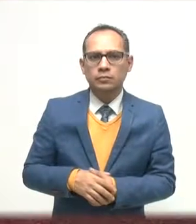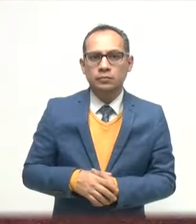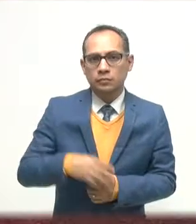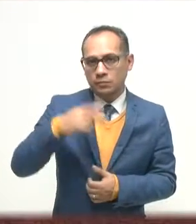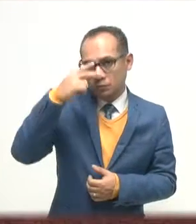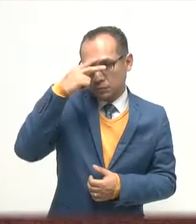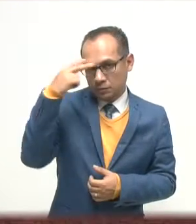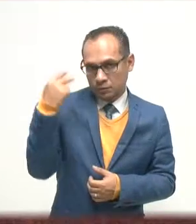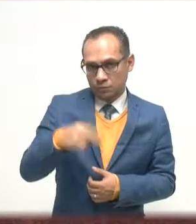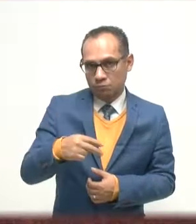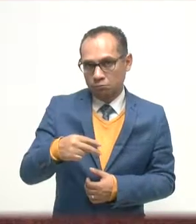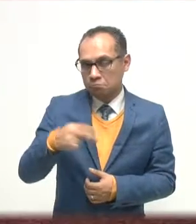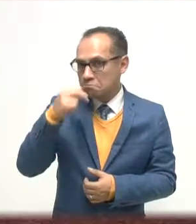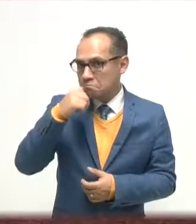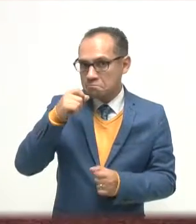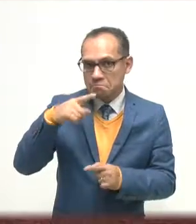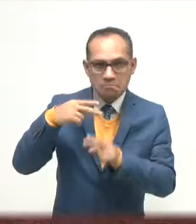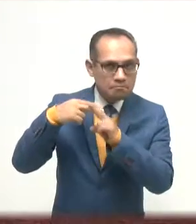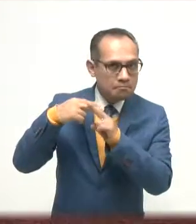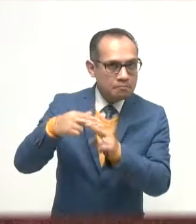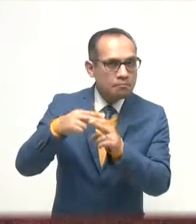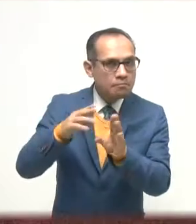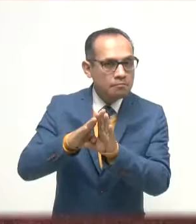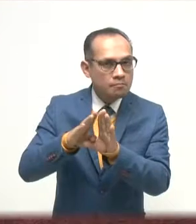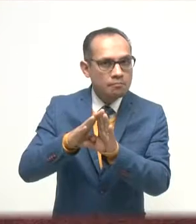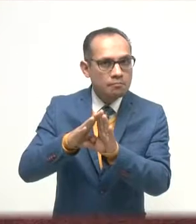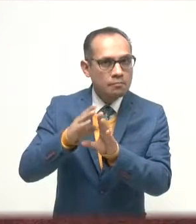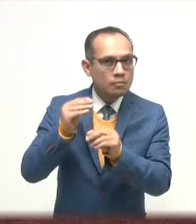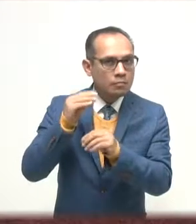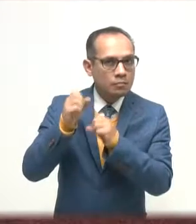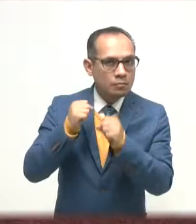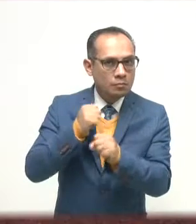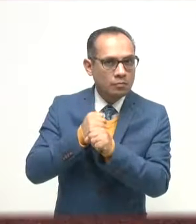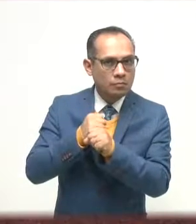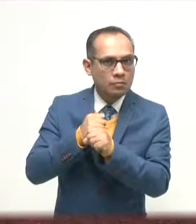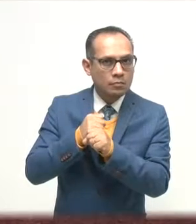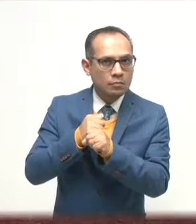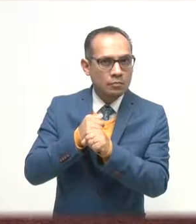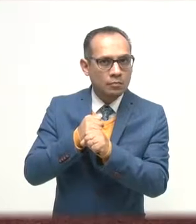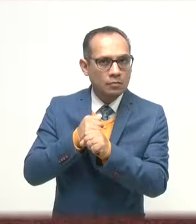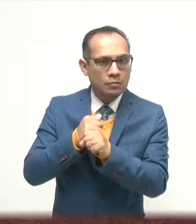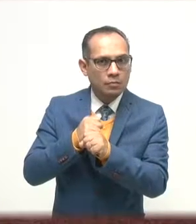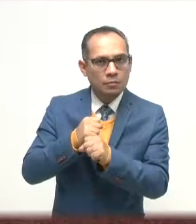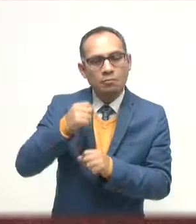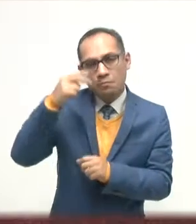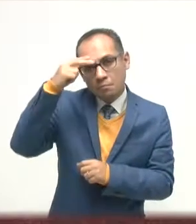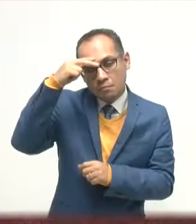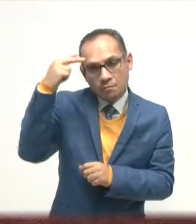internacional y de las relaciones diplomáticas por muchos años méxico